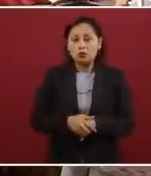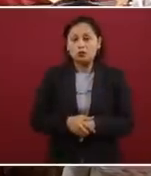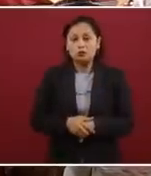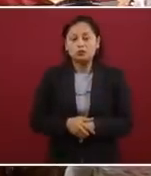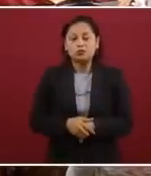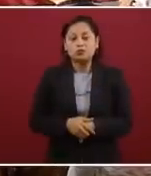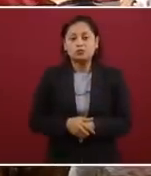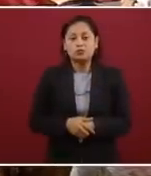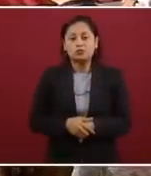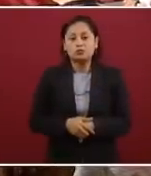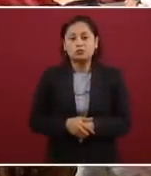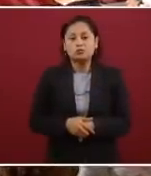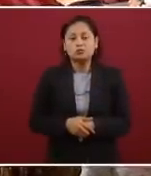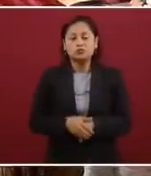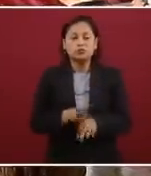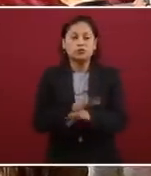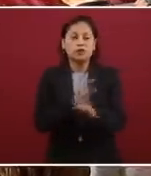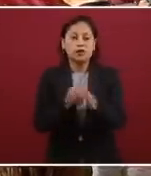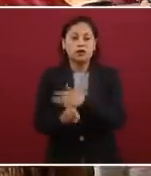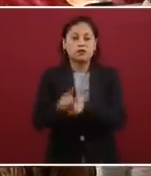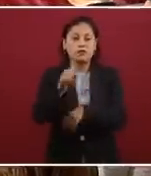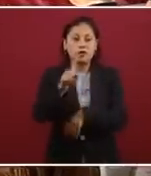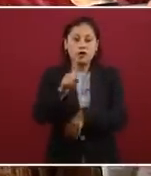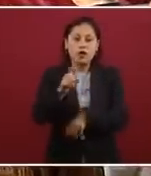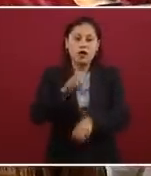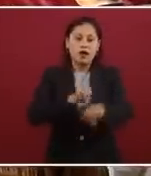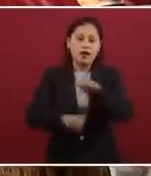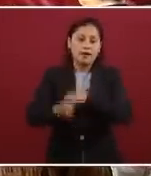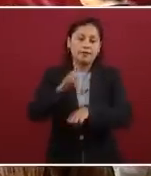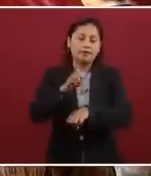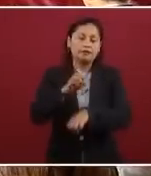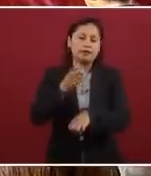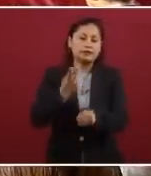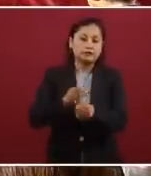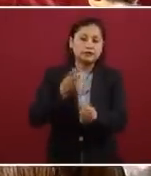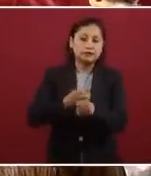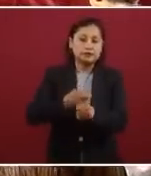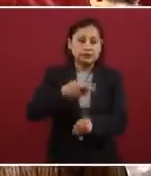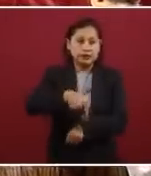plantas cerveceras en el norte.